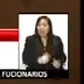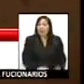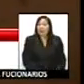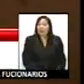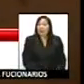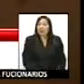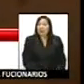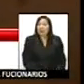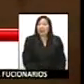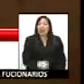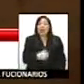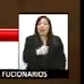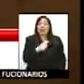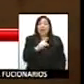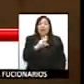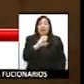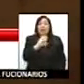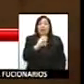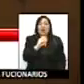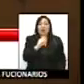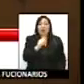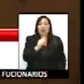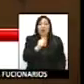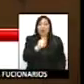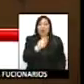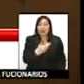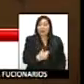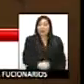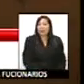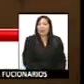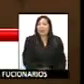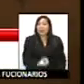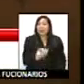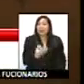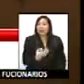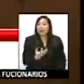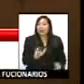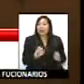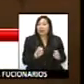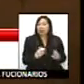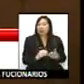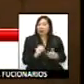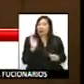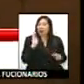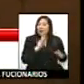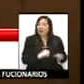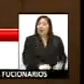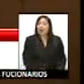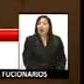congresista Lourdes Alcorta sobre los temas que ella ha tocado, porque realmente son temas de preocupación.